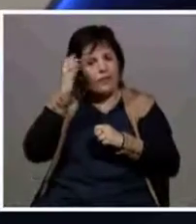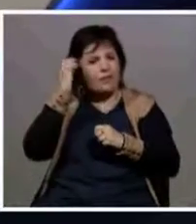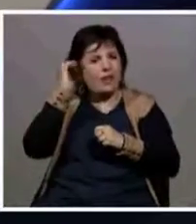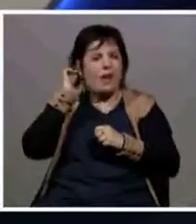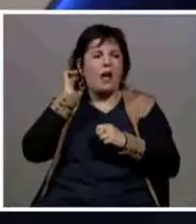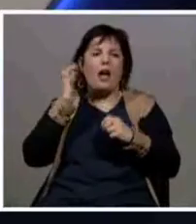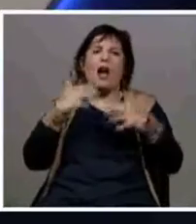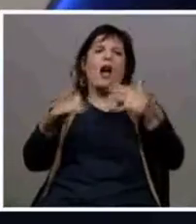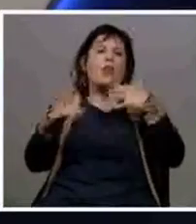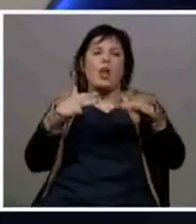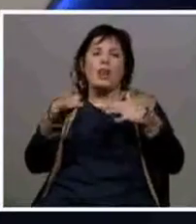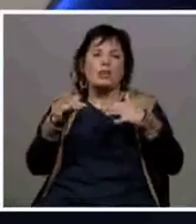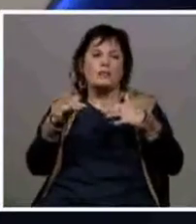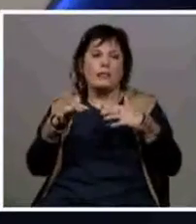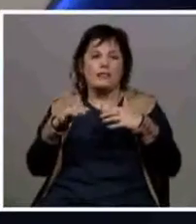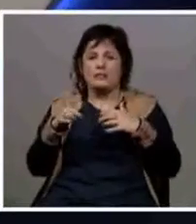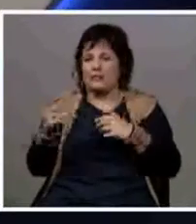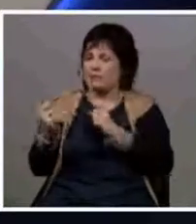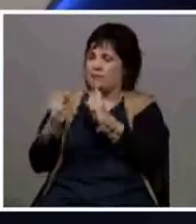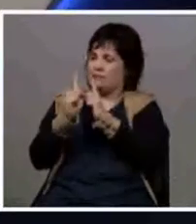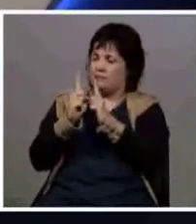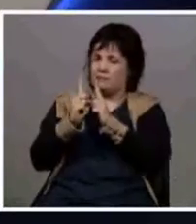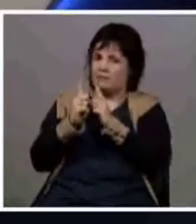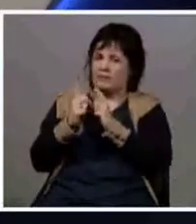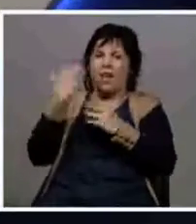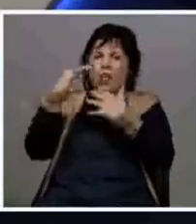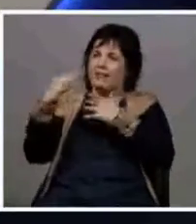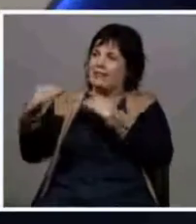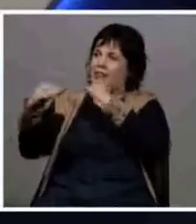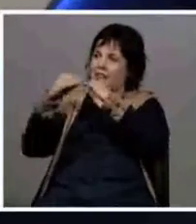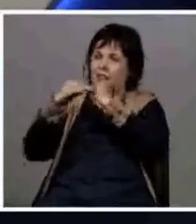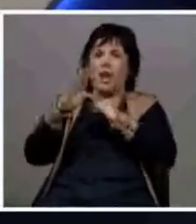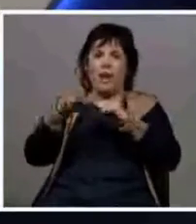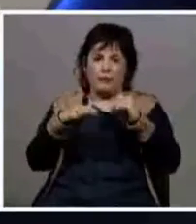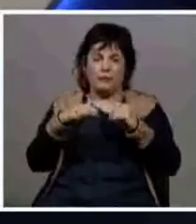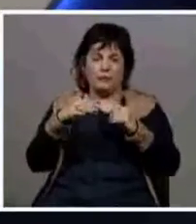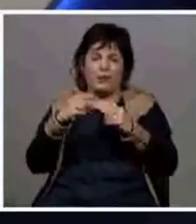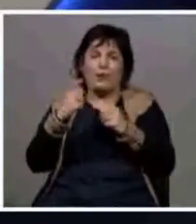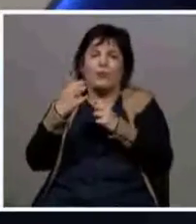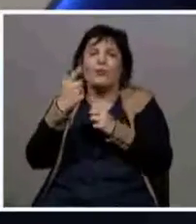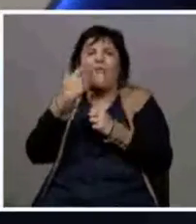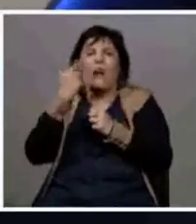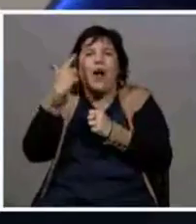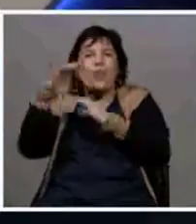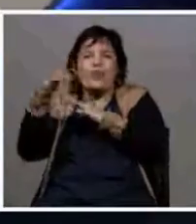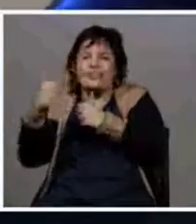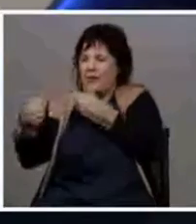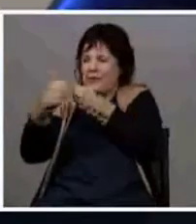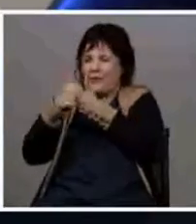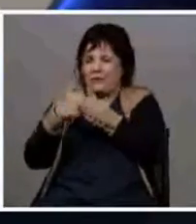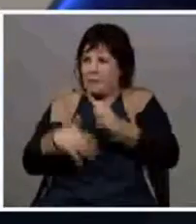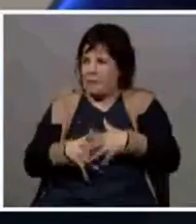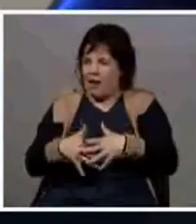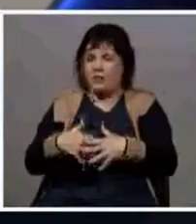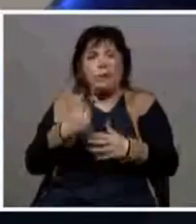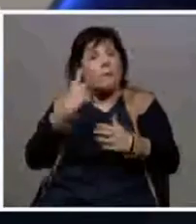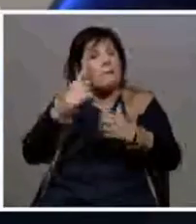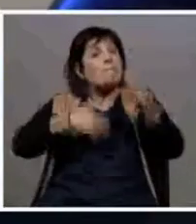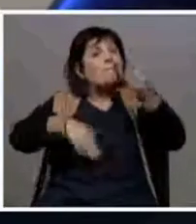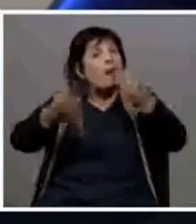embarazos de adolescentes los adolescentes se embarazan a veces si de varones adolescentes es pero la gran mayoría